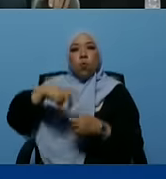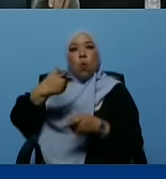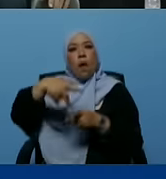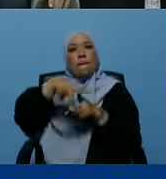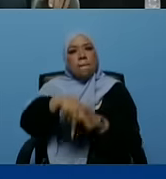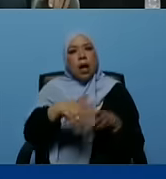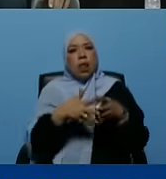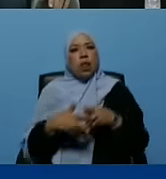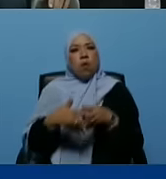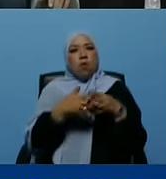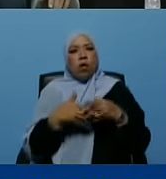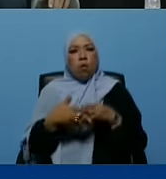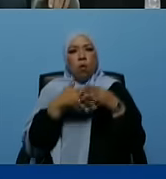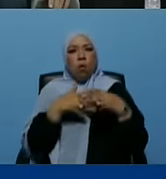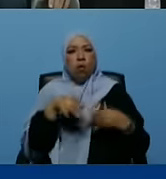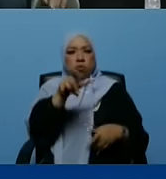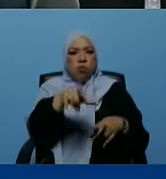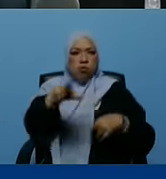gringos.